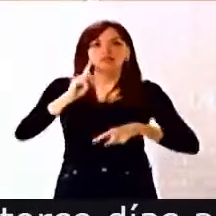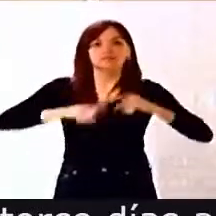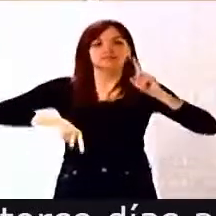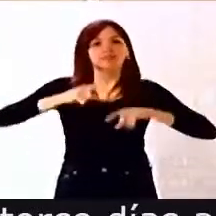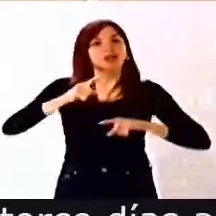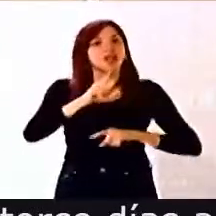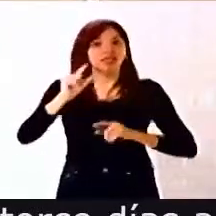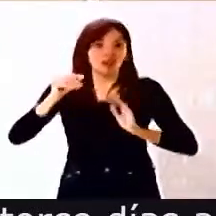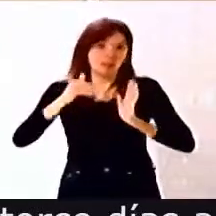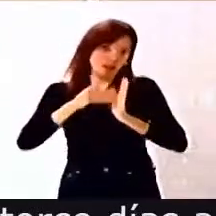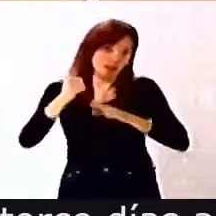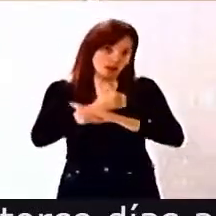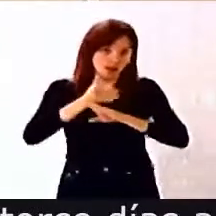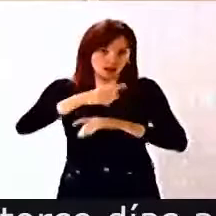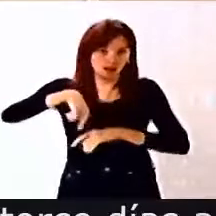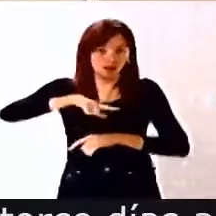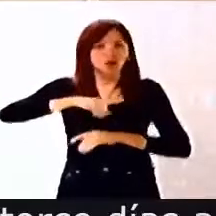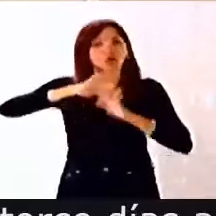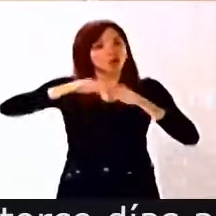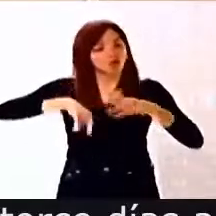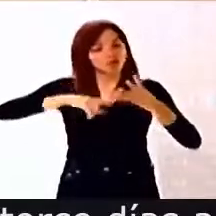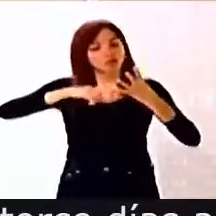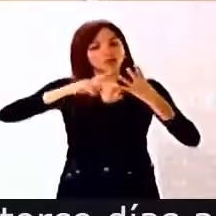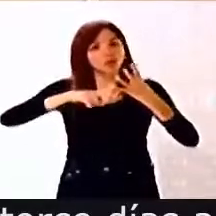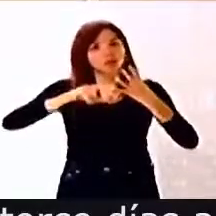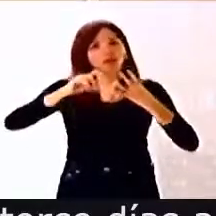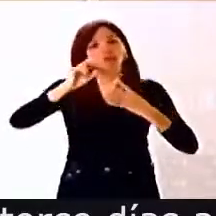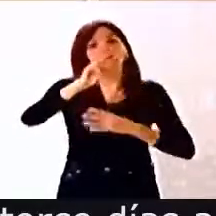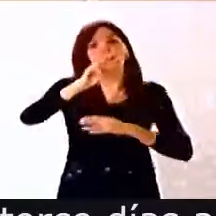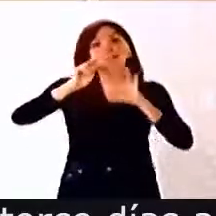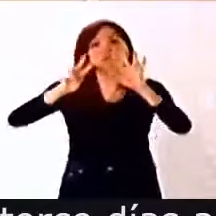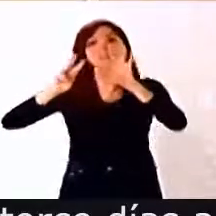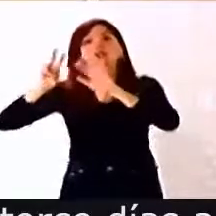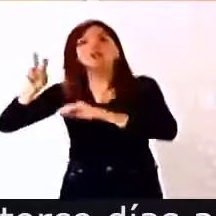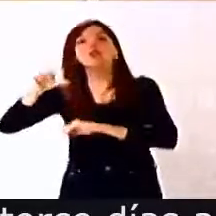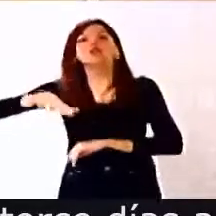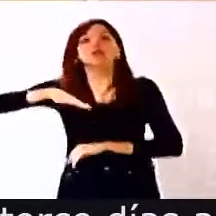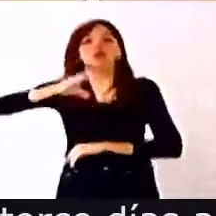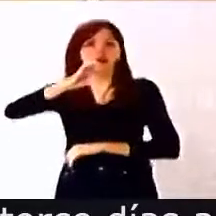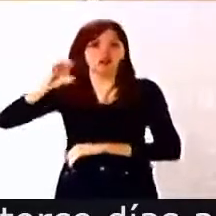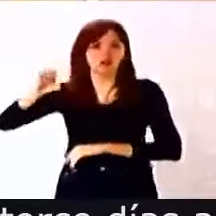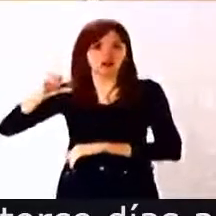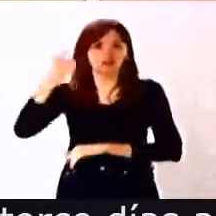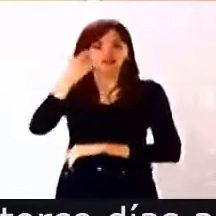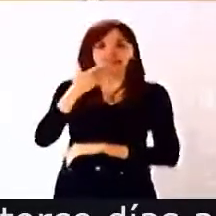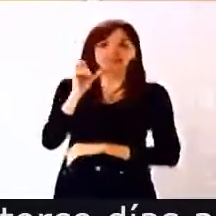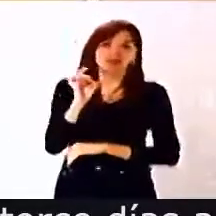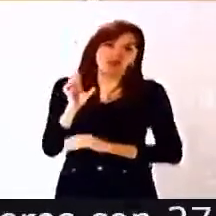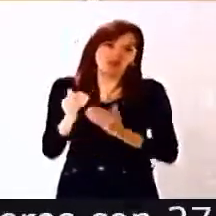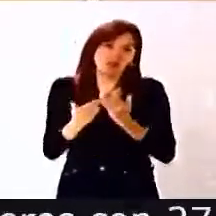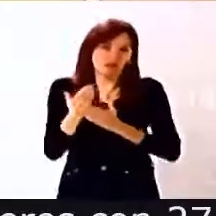el área de salud de Cáceres, que tiene 272 casos a los 14 días.